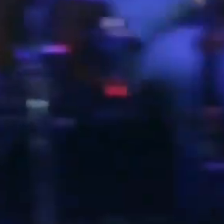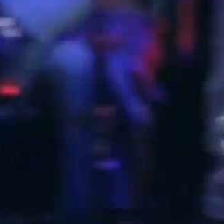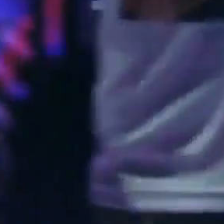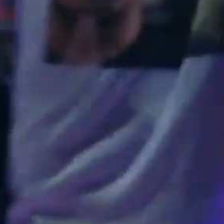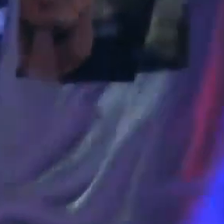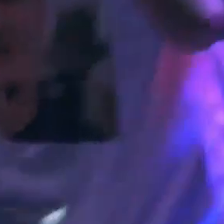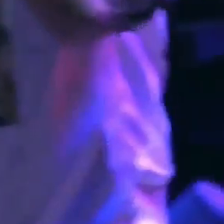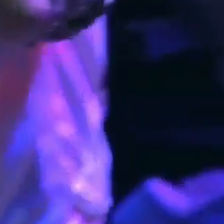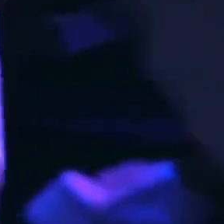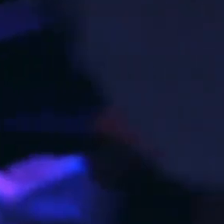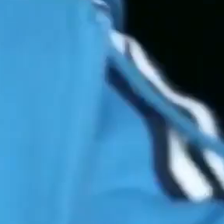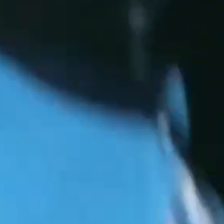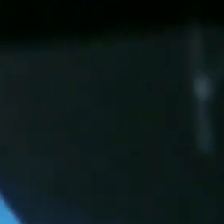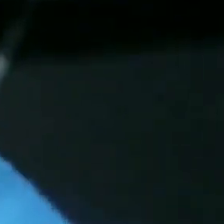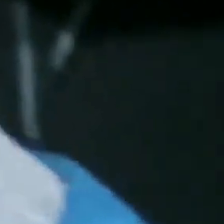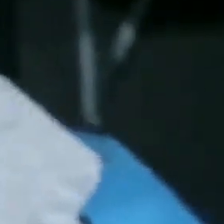la vida